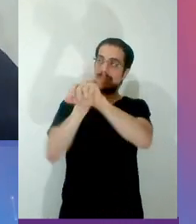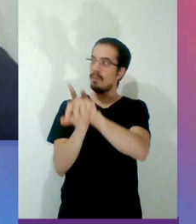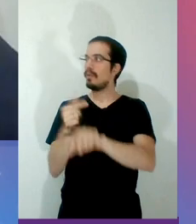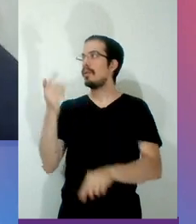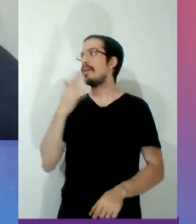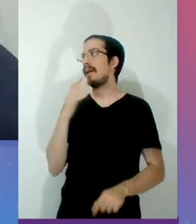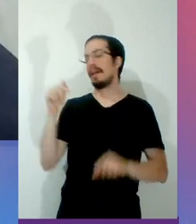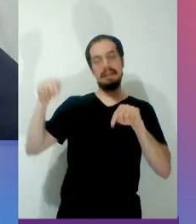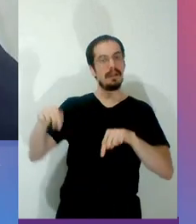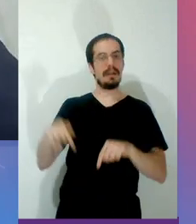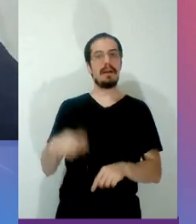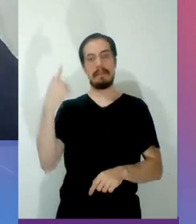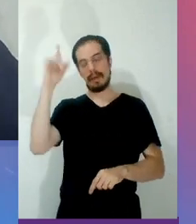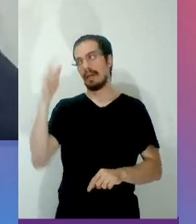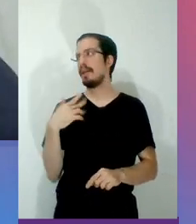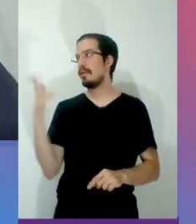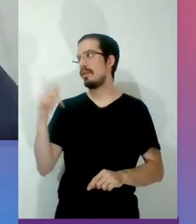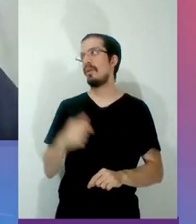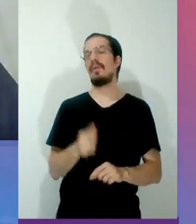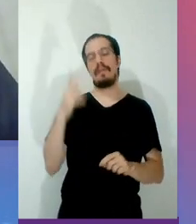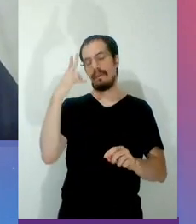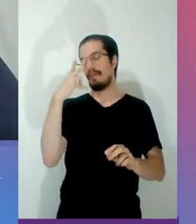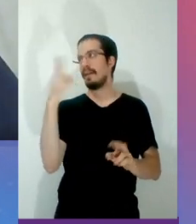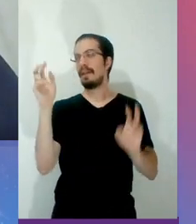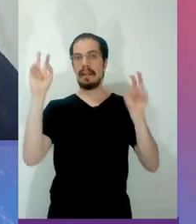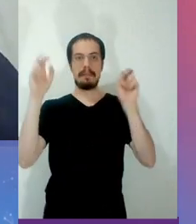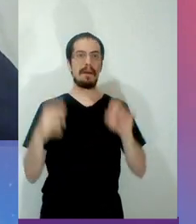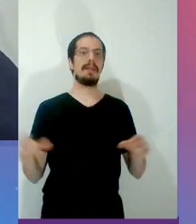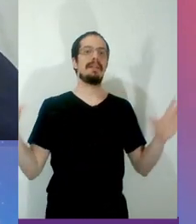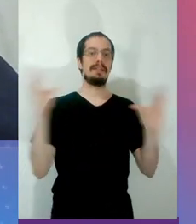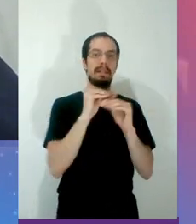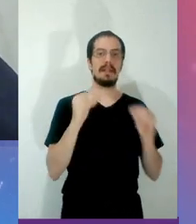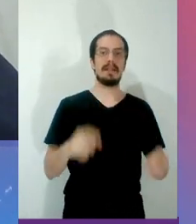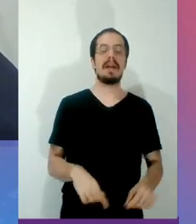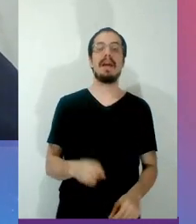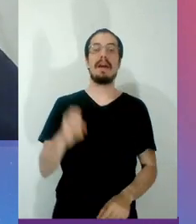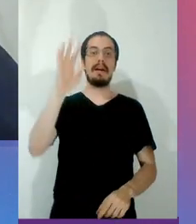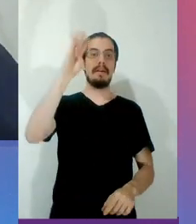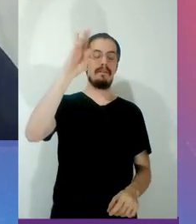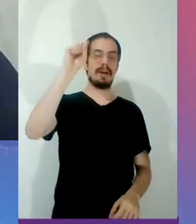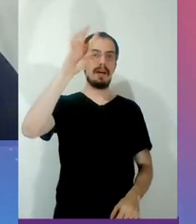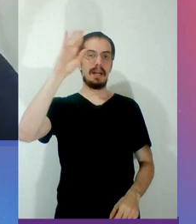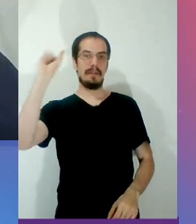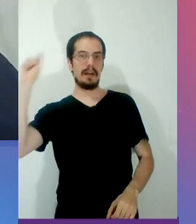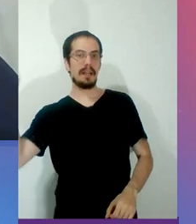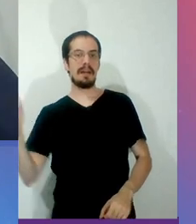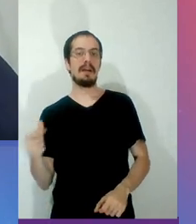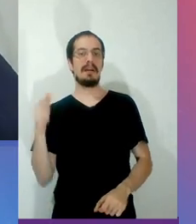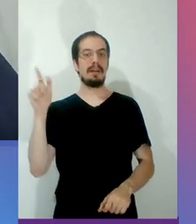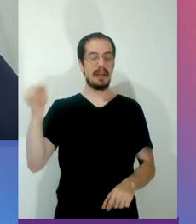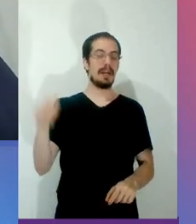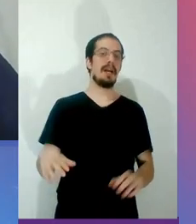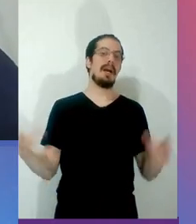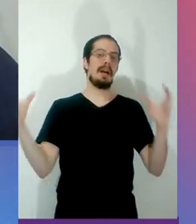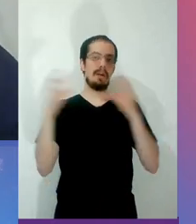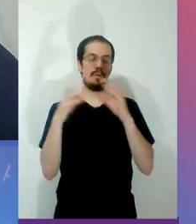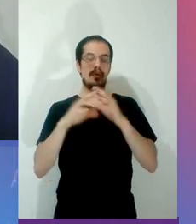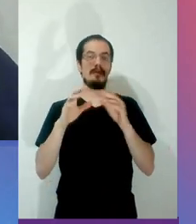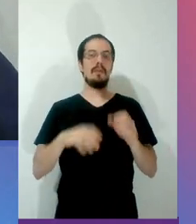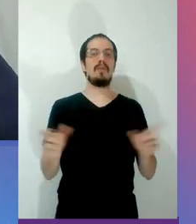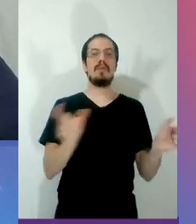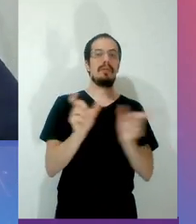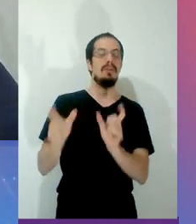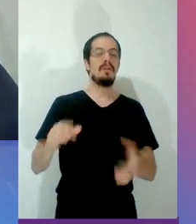yo acá leo los comentarios. Bárbara Arriagada, de Recoleta, Equipo Control Sano. Todos un